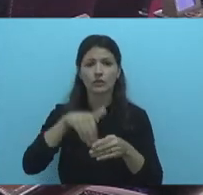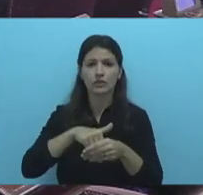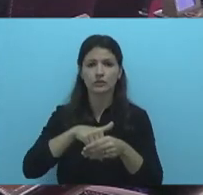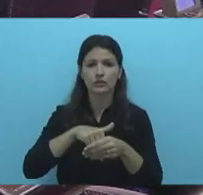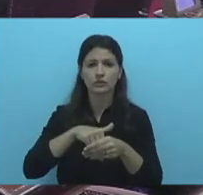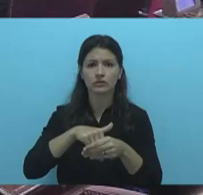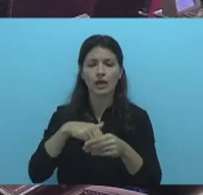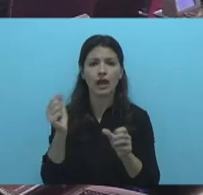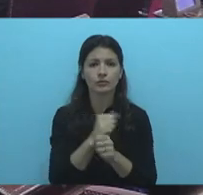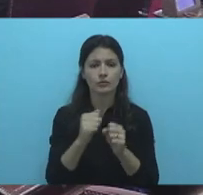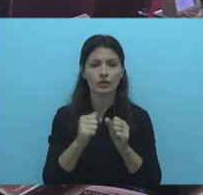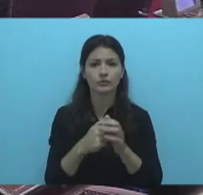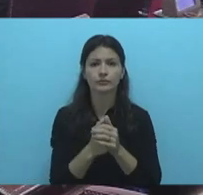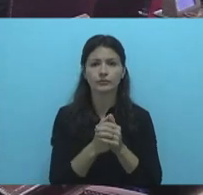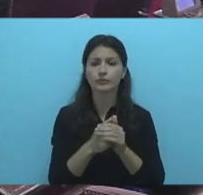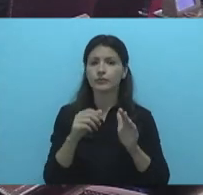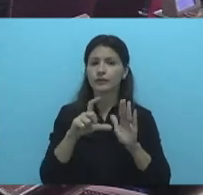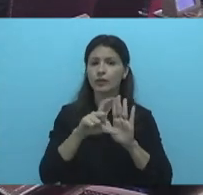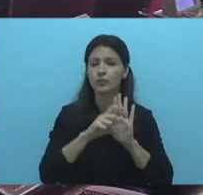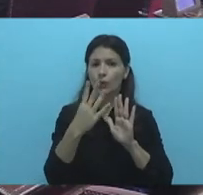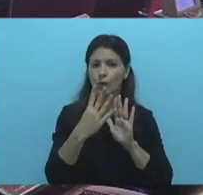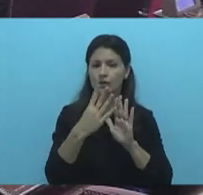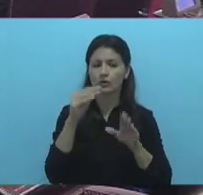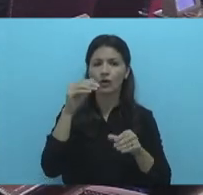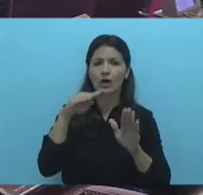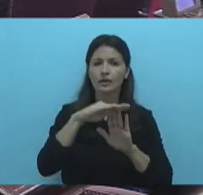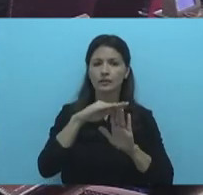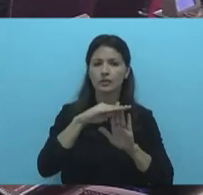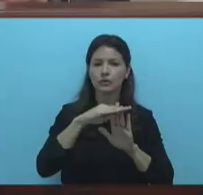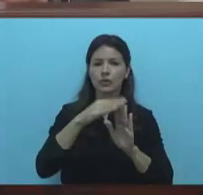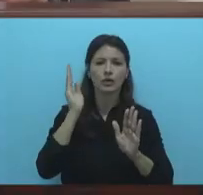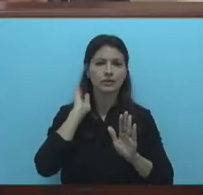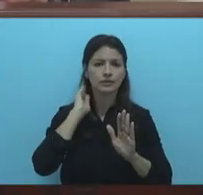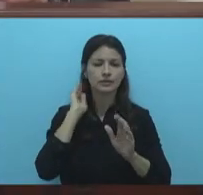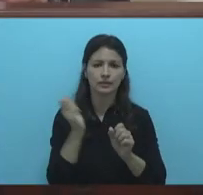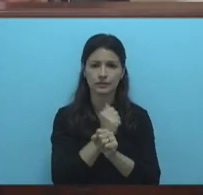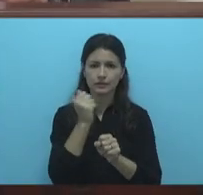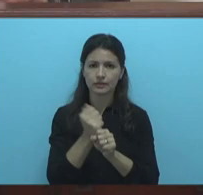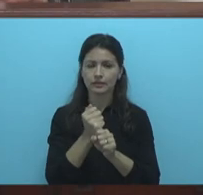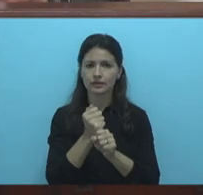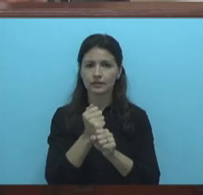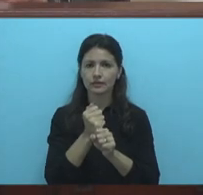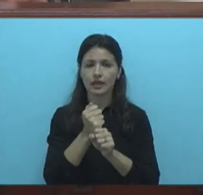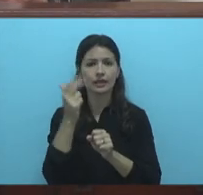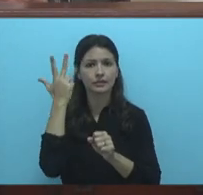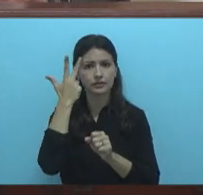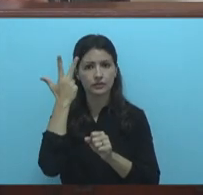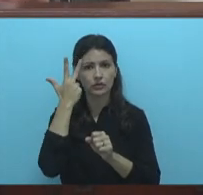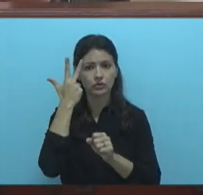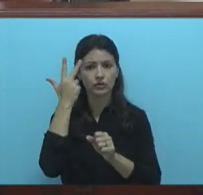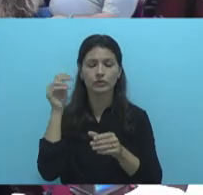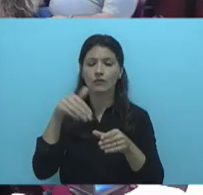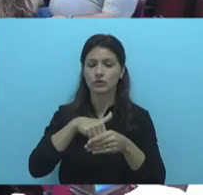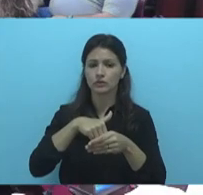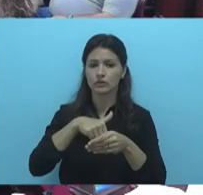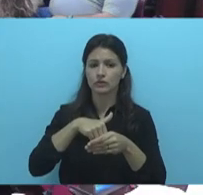votación, resulta aprobado. Capítulo 4, que va del artículo 16 al artículo 18, a